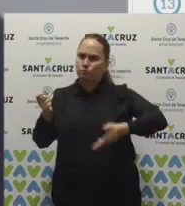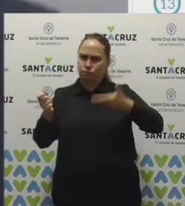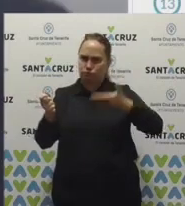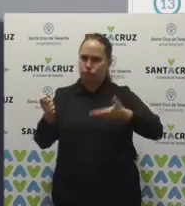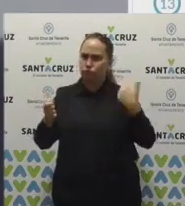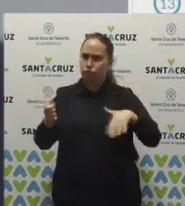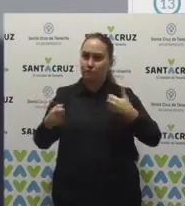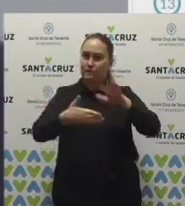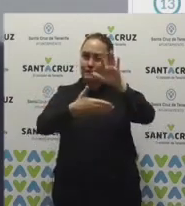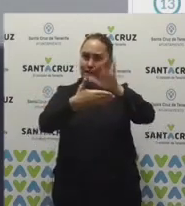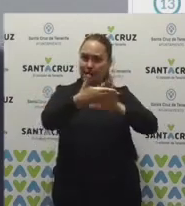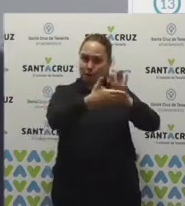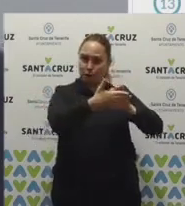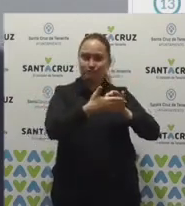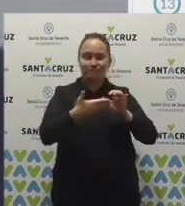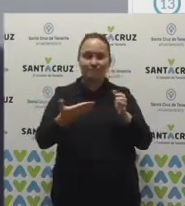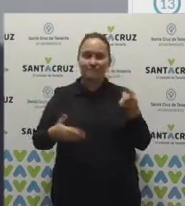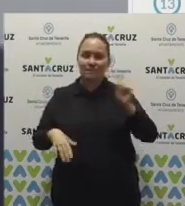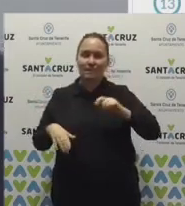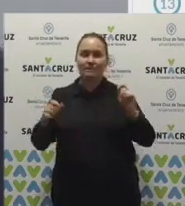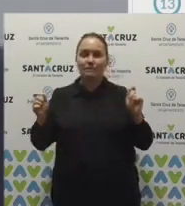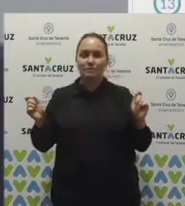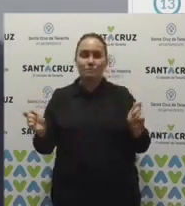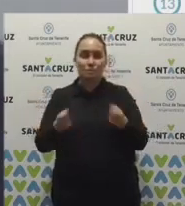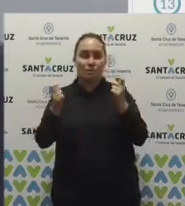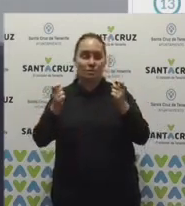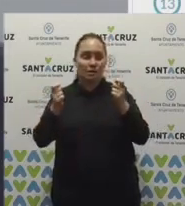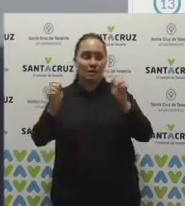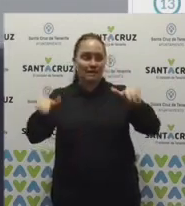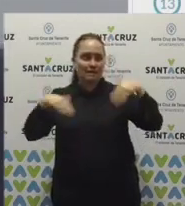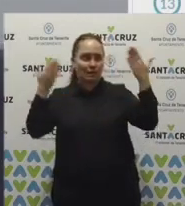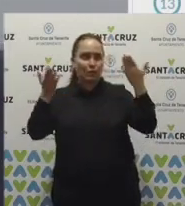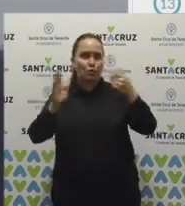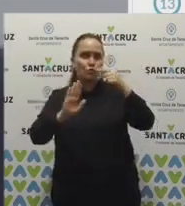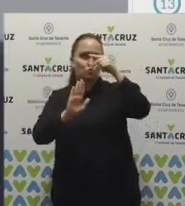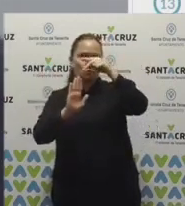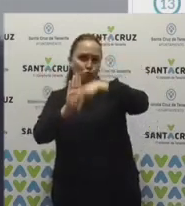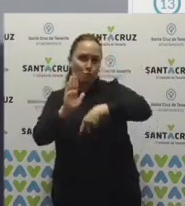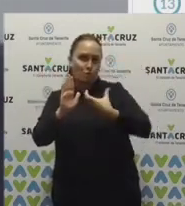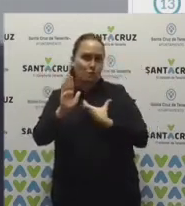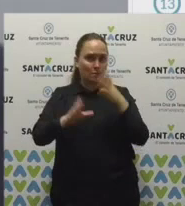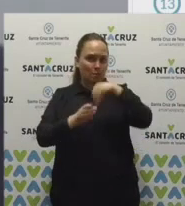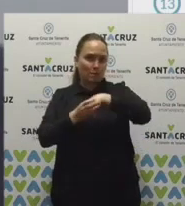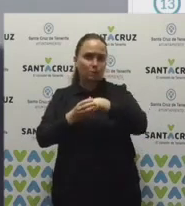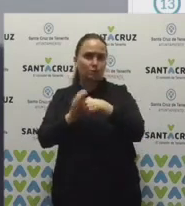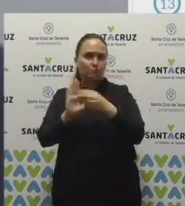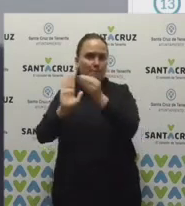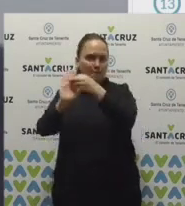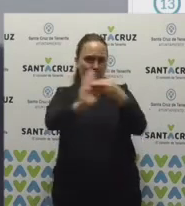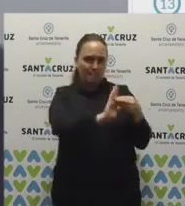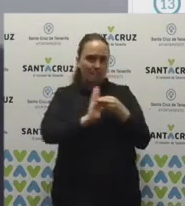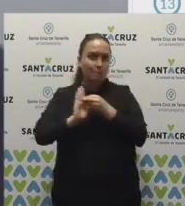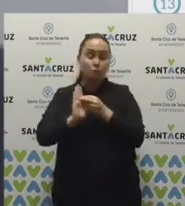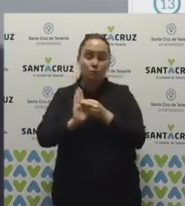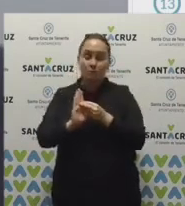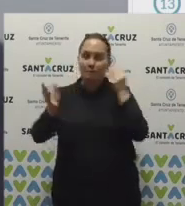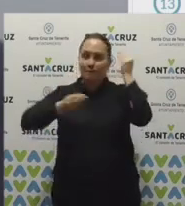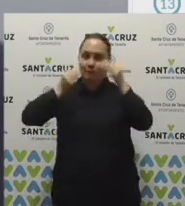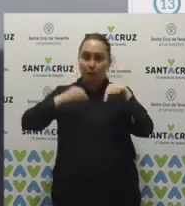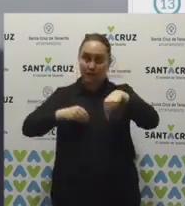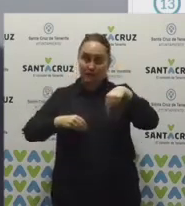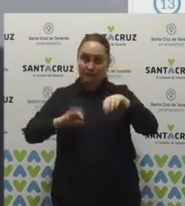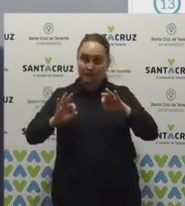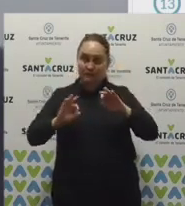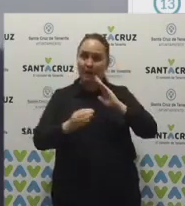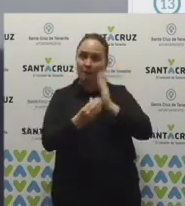textos la publicidad exterior estaba regulada en varios textos normativos del ayuntamiento y yo entiendo que esta aprobación inicial era muy importante y